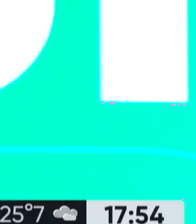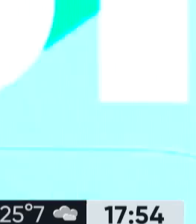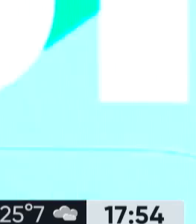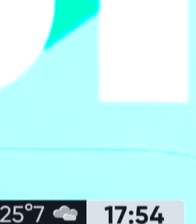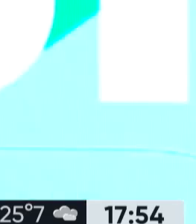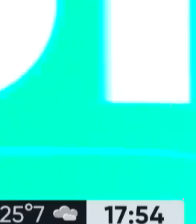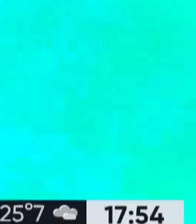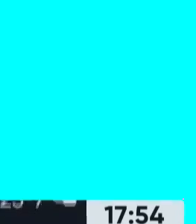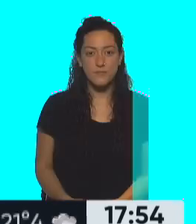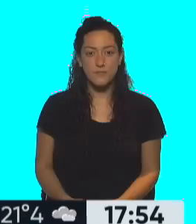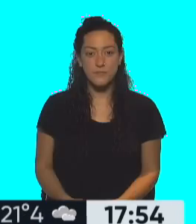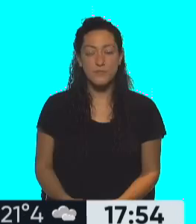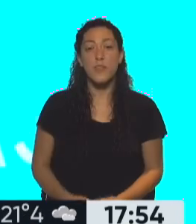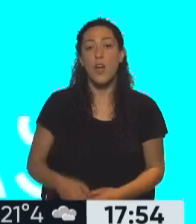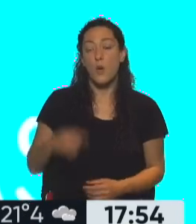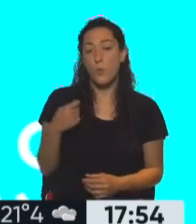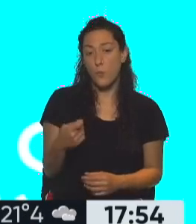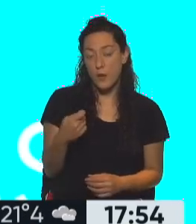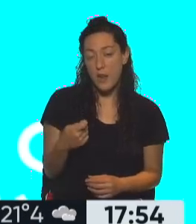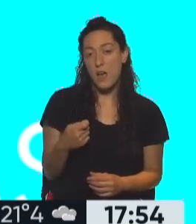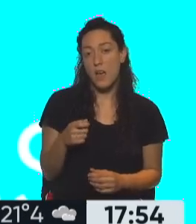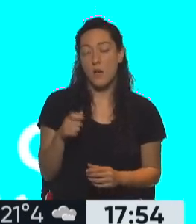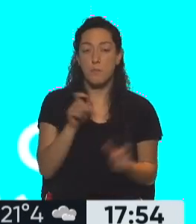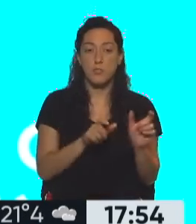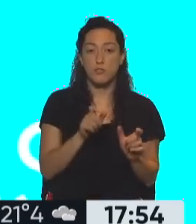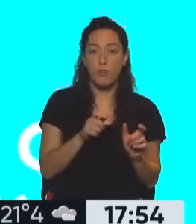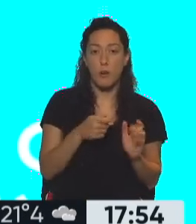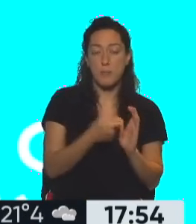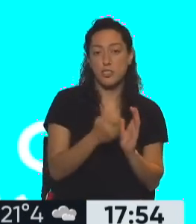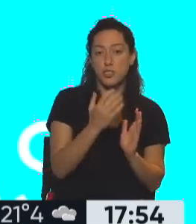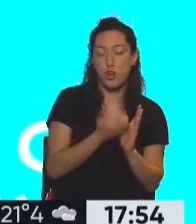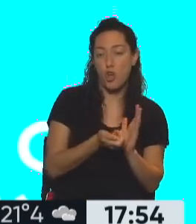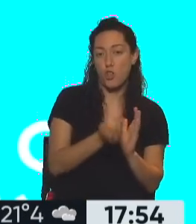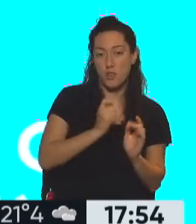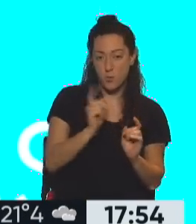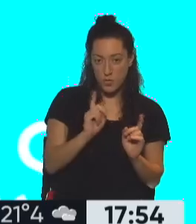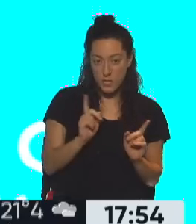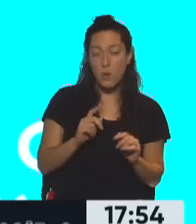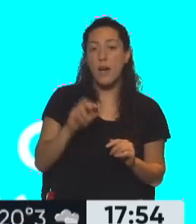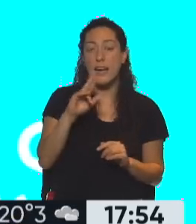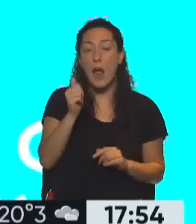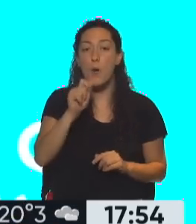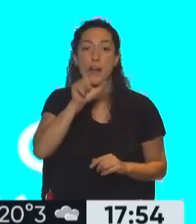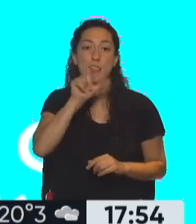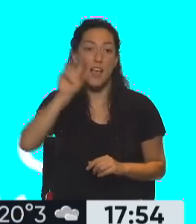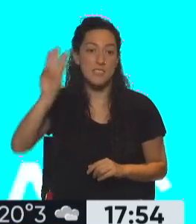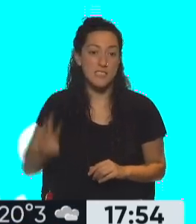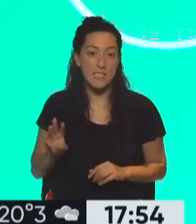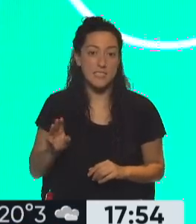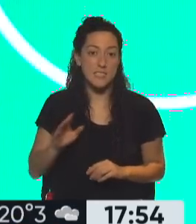ciento de aumento para jubilados y pensionados para el próximo trimestre asilo anunciaba ese instante Fernanda Roberta la titular del